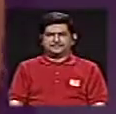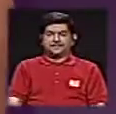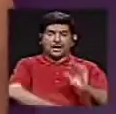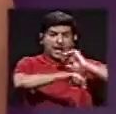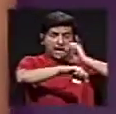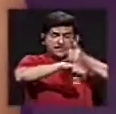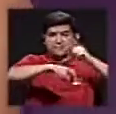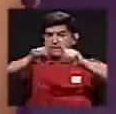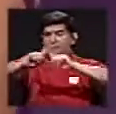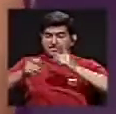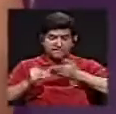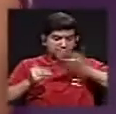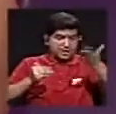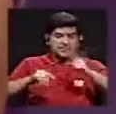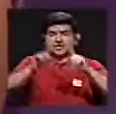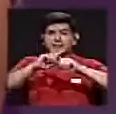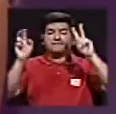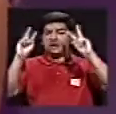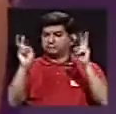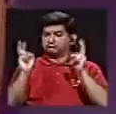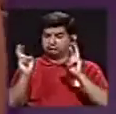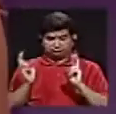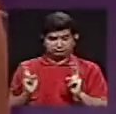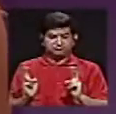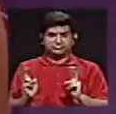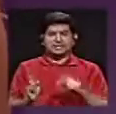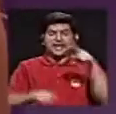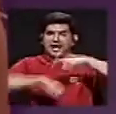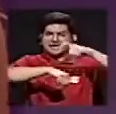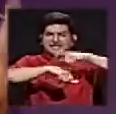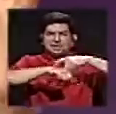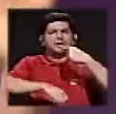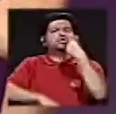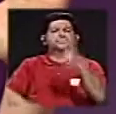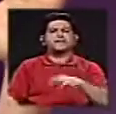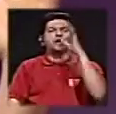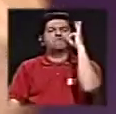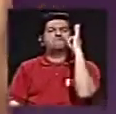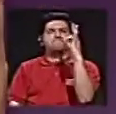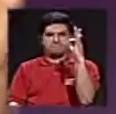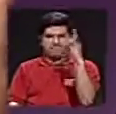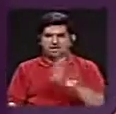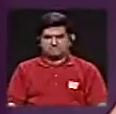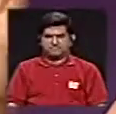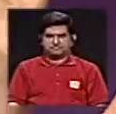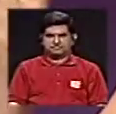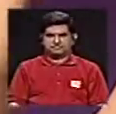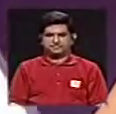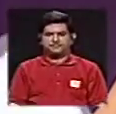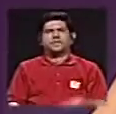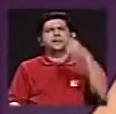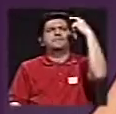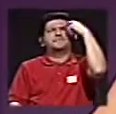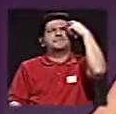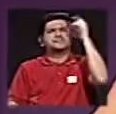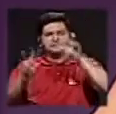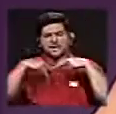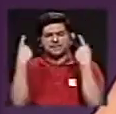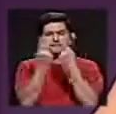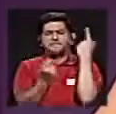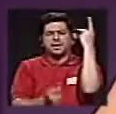plantearon un montón de cosas en diferentes temas y a partir de ahí se dijo bueno entonces cuáles son los partidos